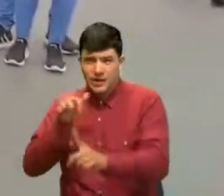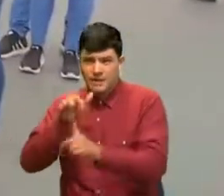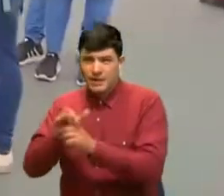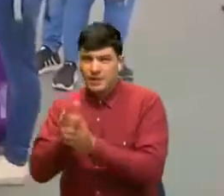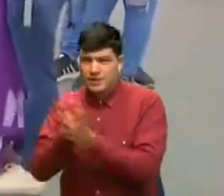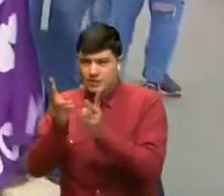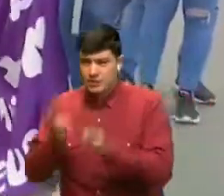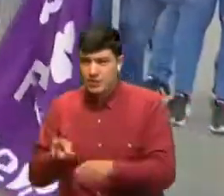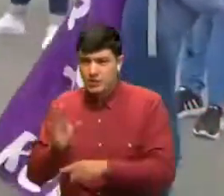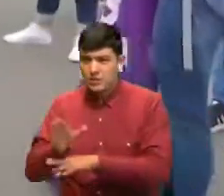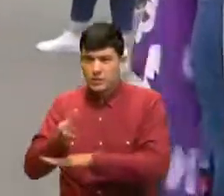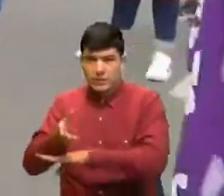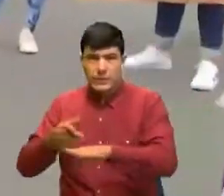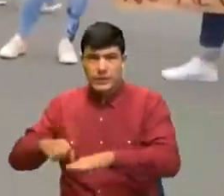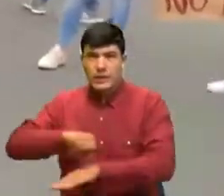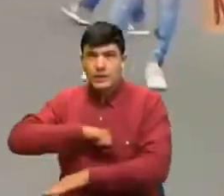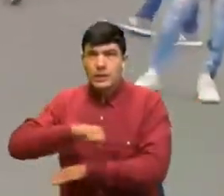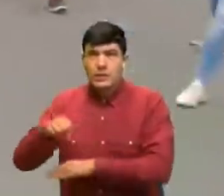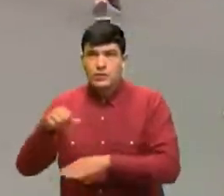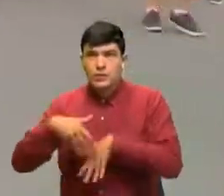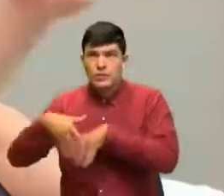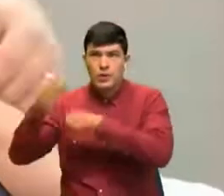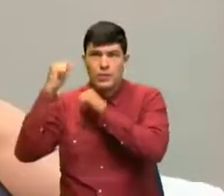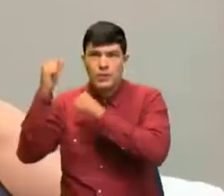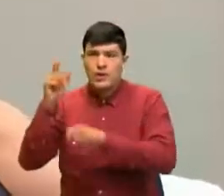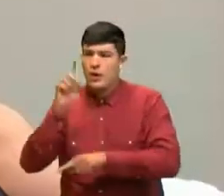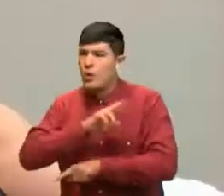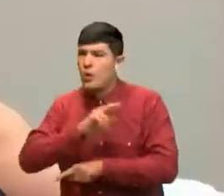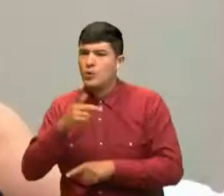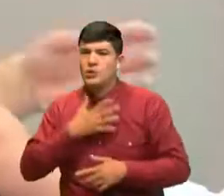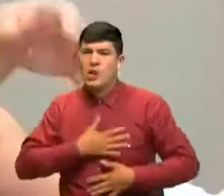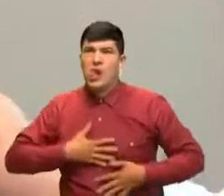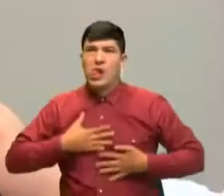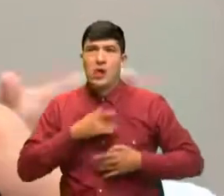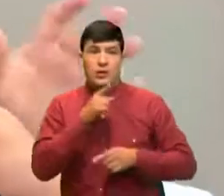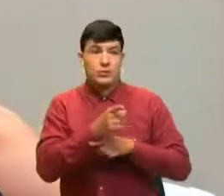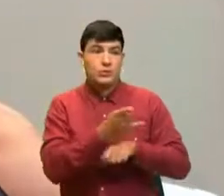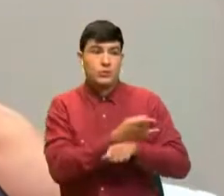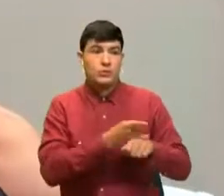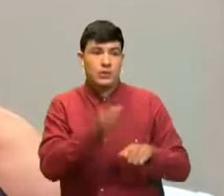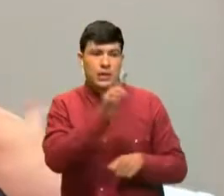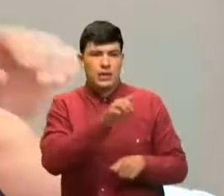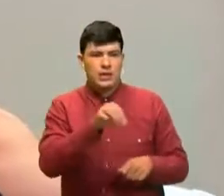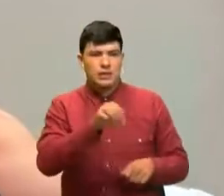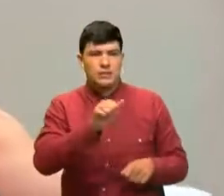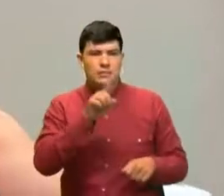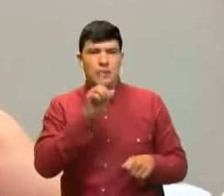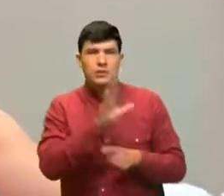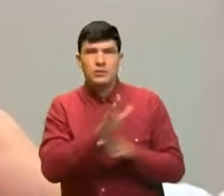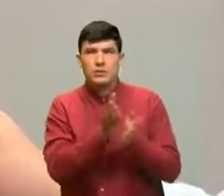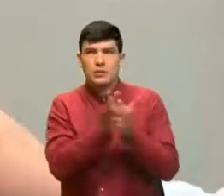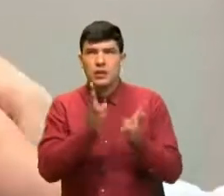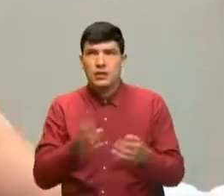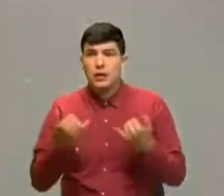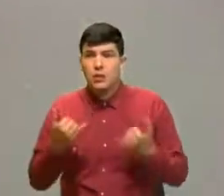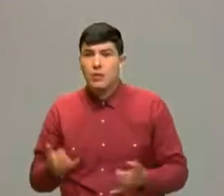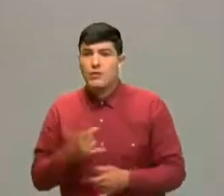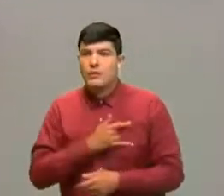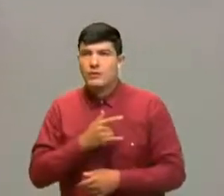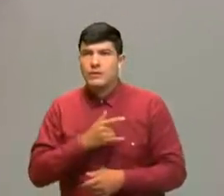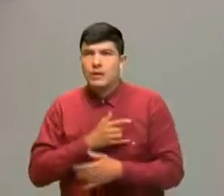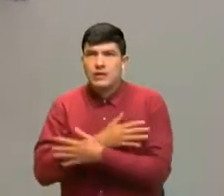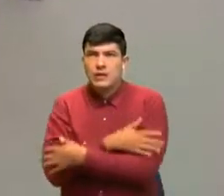ejercer el derecho a la protesta es otro de los inconformismos sharon al smac y el esmalte estalló a los estudiantes hoy en la universidad de pamplona